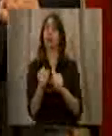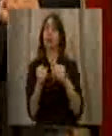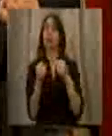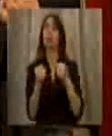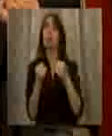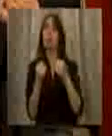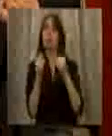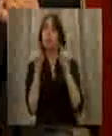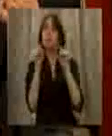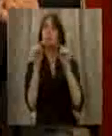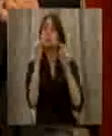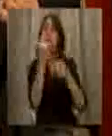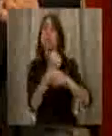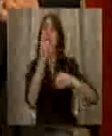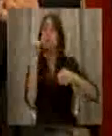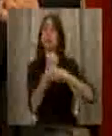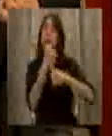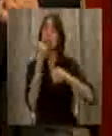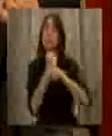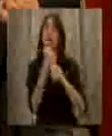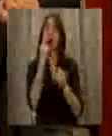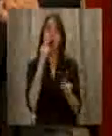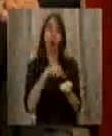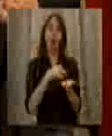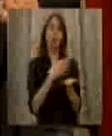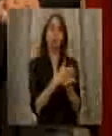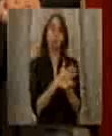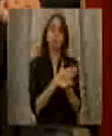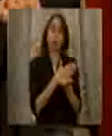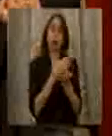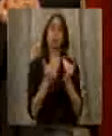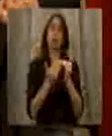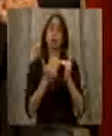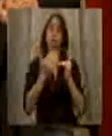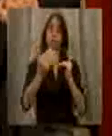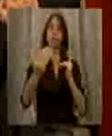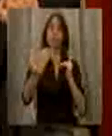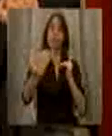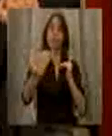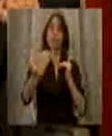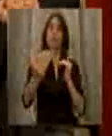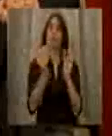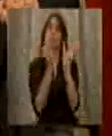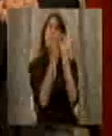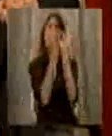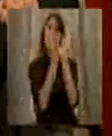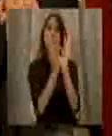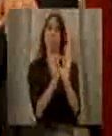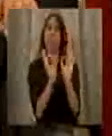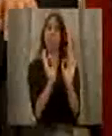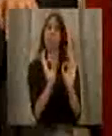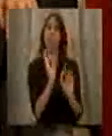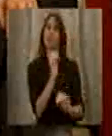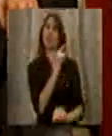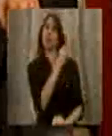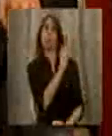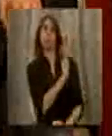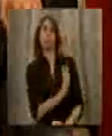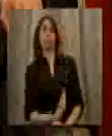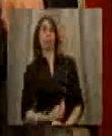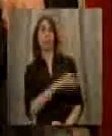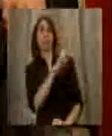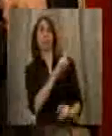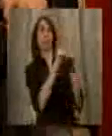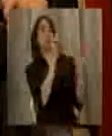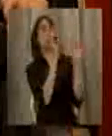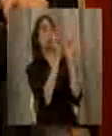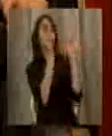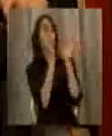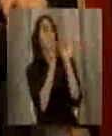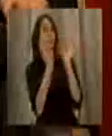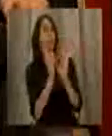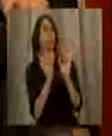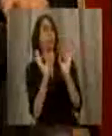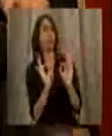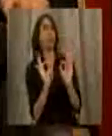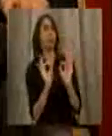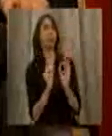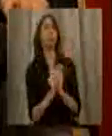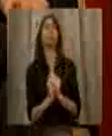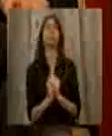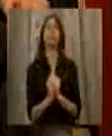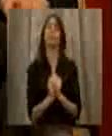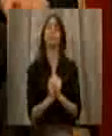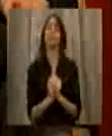intensidad. Tenemos una carta de navegación muy definida por parte del Presidente de la República y por lo tanto